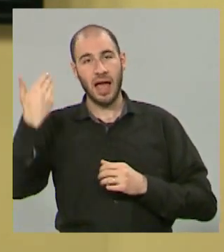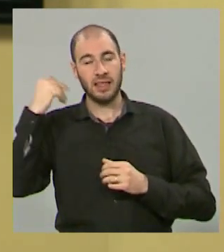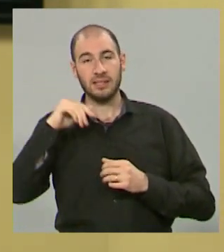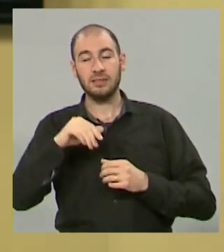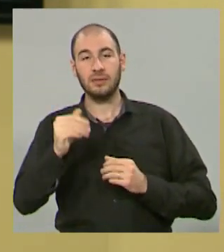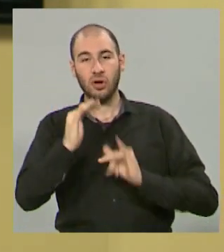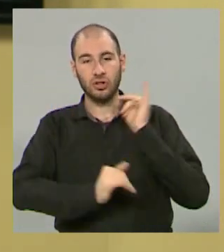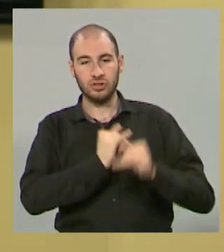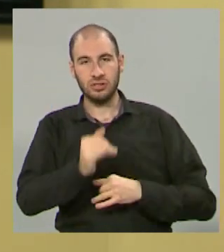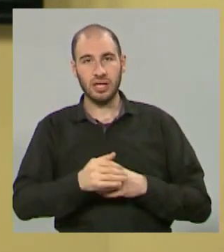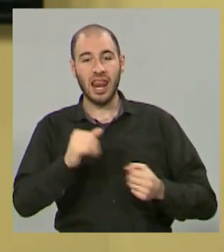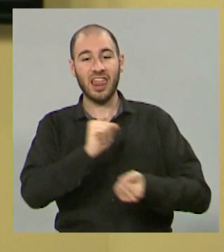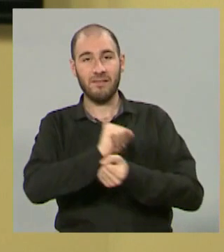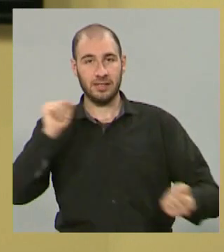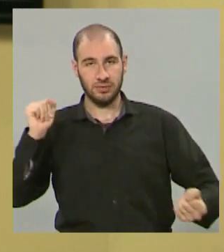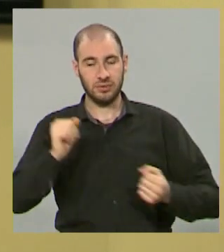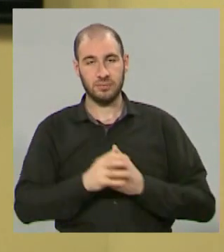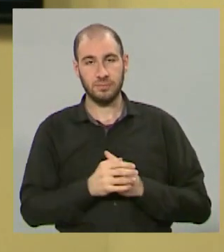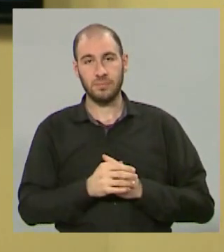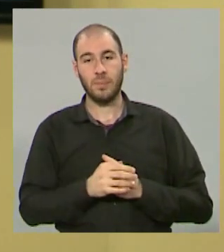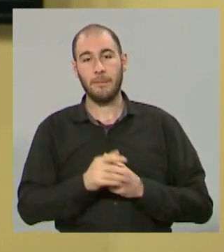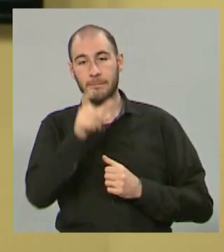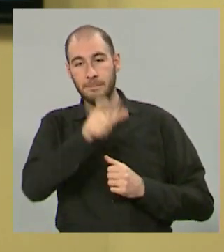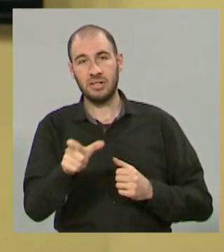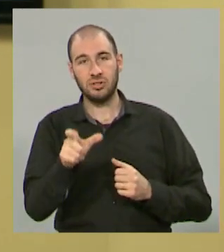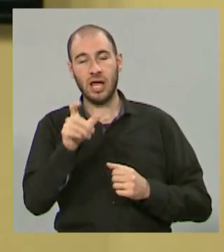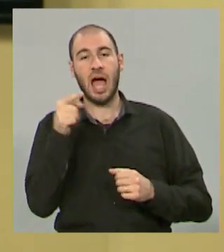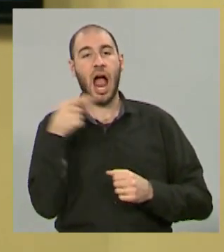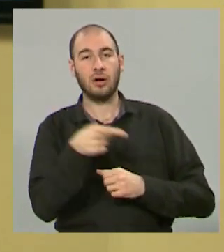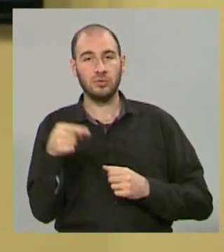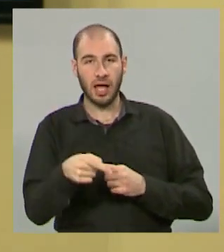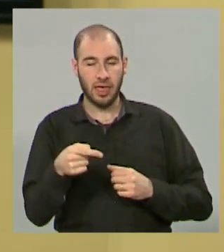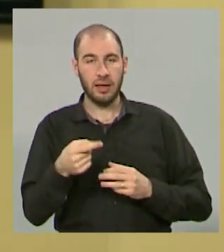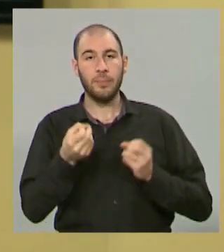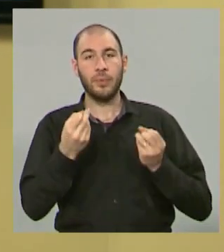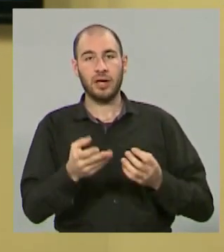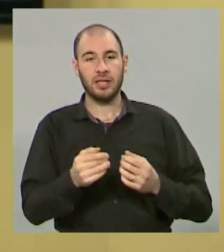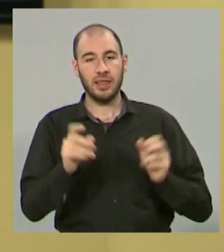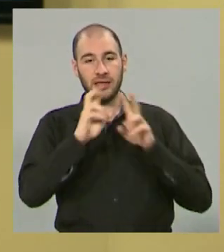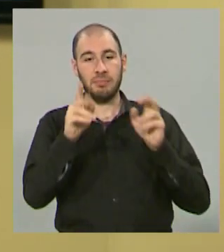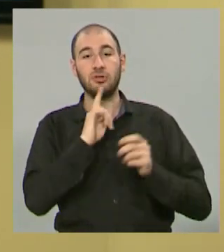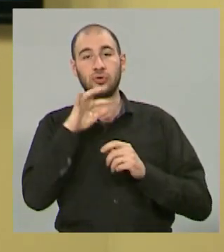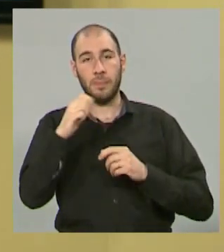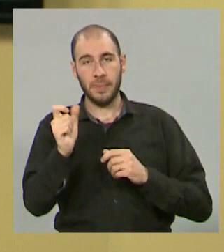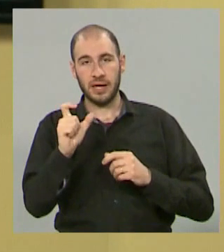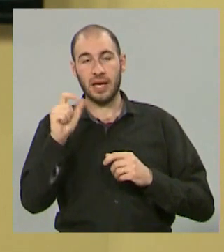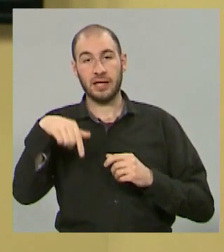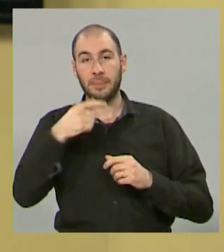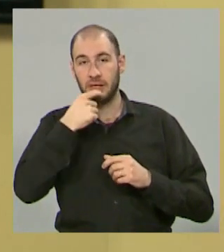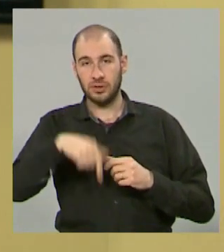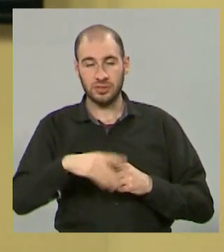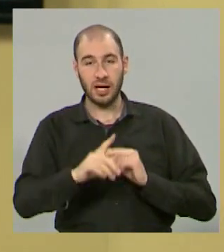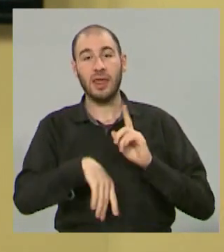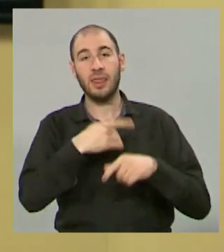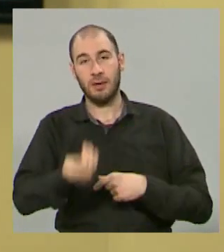días hablábamos de la liberación de las personas que estaban acusadas, imputadas por la causa Túpac Amaru aquí en Mendoza,